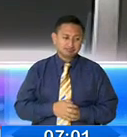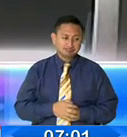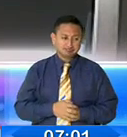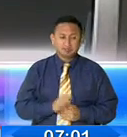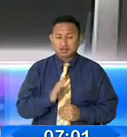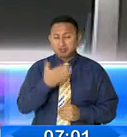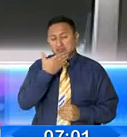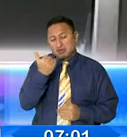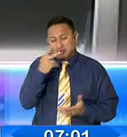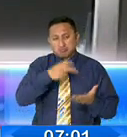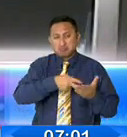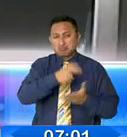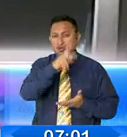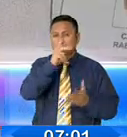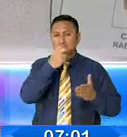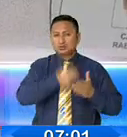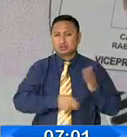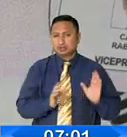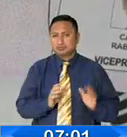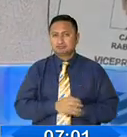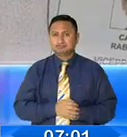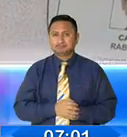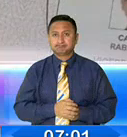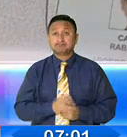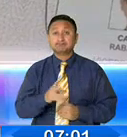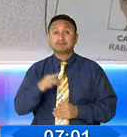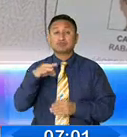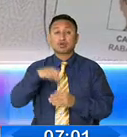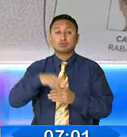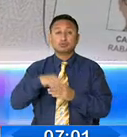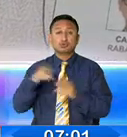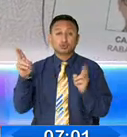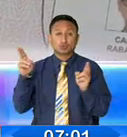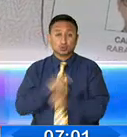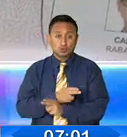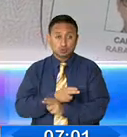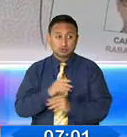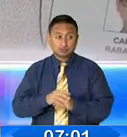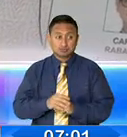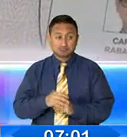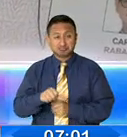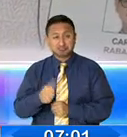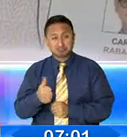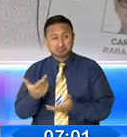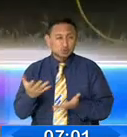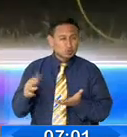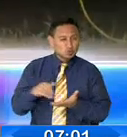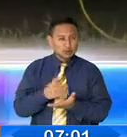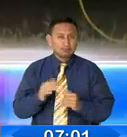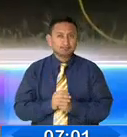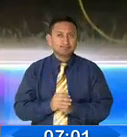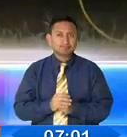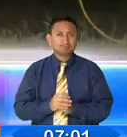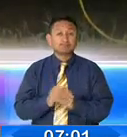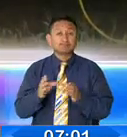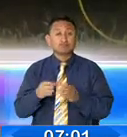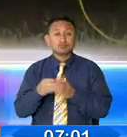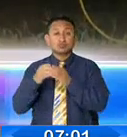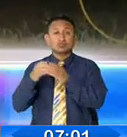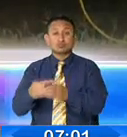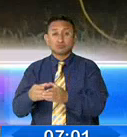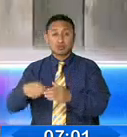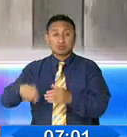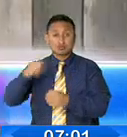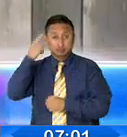multa para no exponerse. El voto nulo, en cambio, tiene una lectura un poco más compleja. Algunos sectores sociales consideran